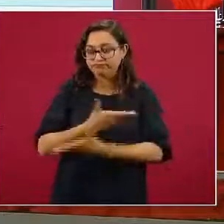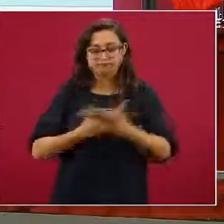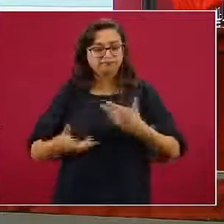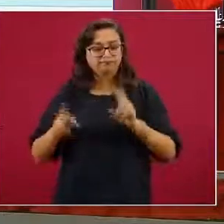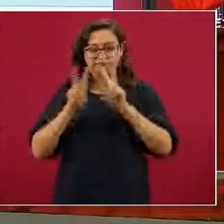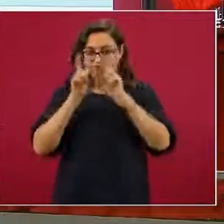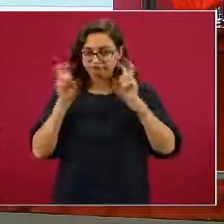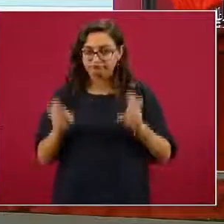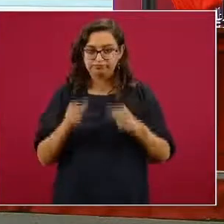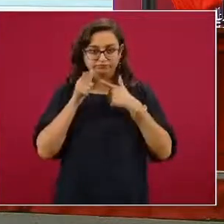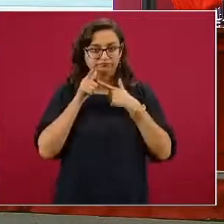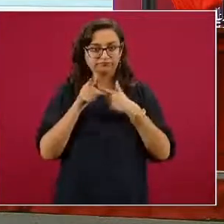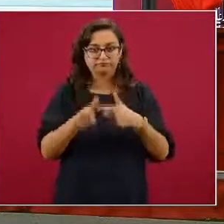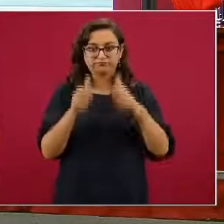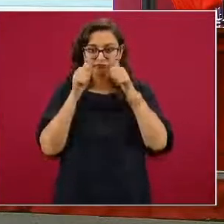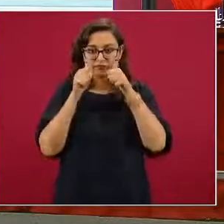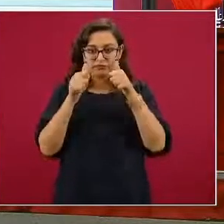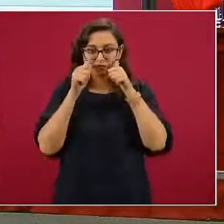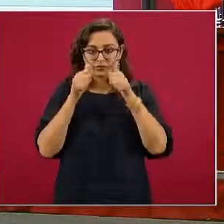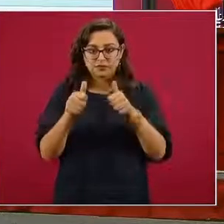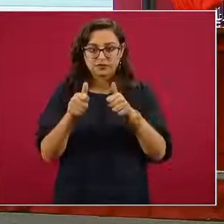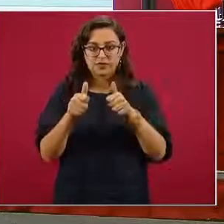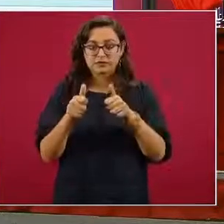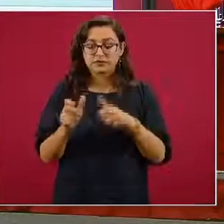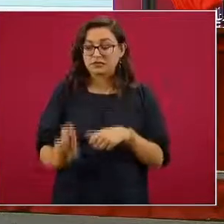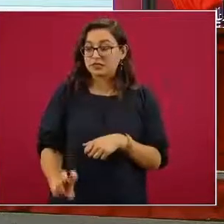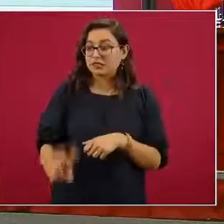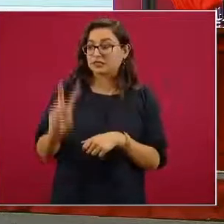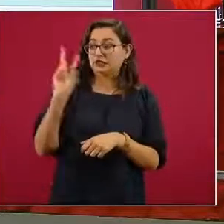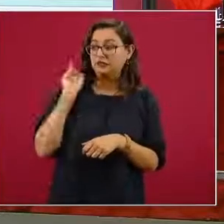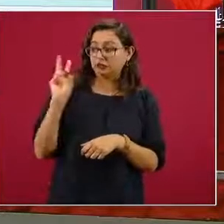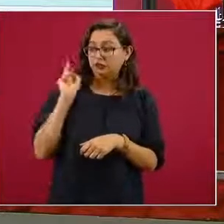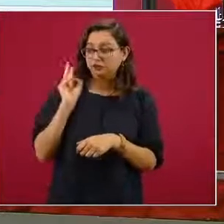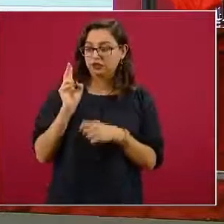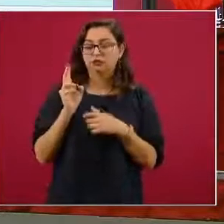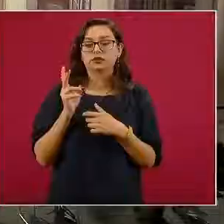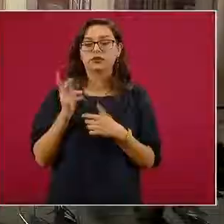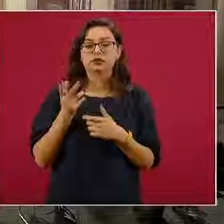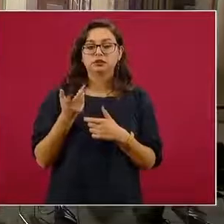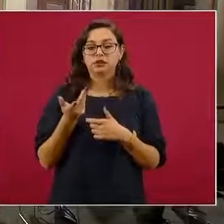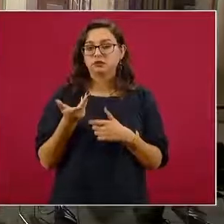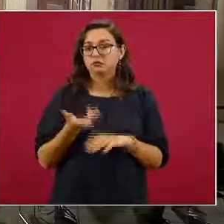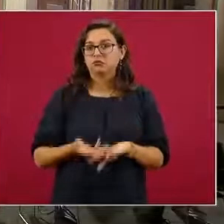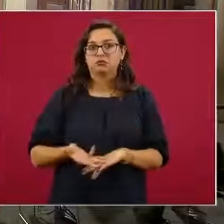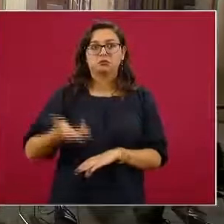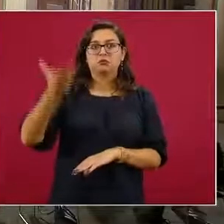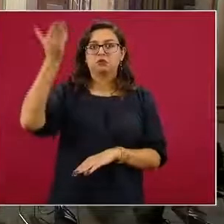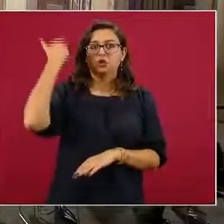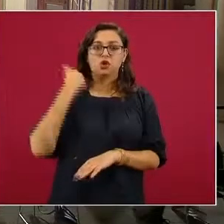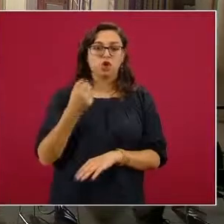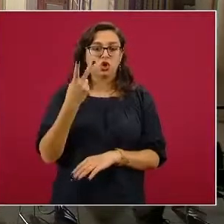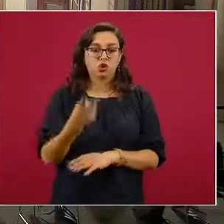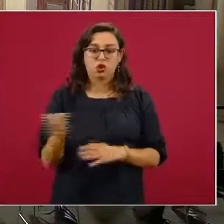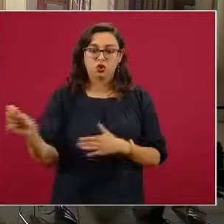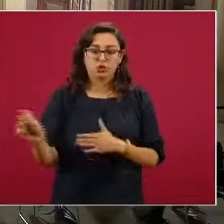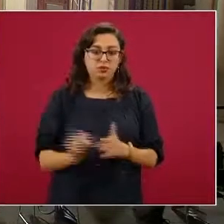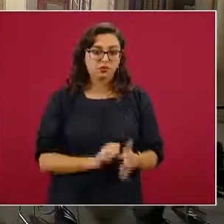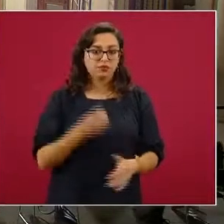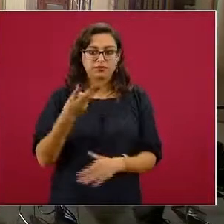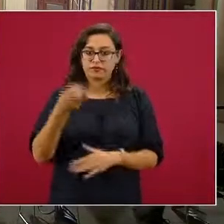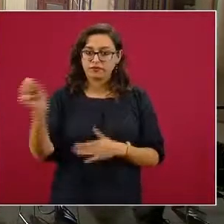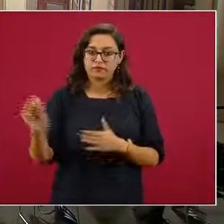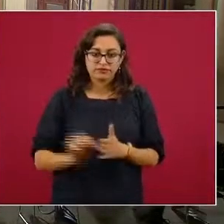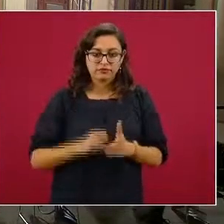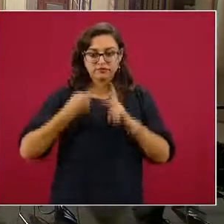lo empezamos en la conversación del viernes pasado y como lo iniciamos desde hace más de 2 meses, casi 3,